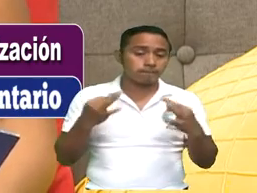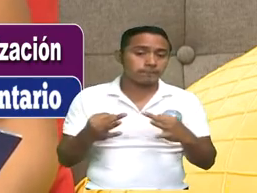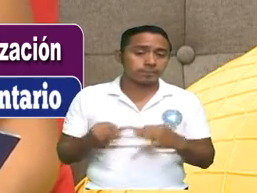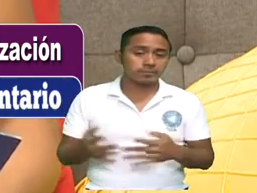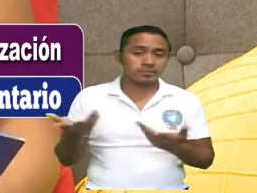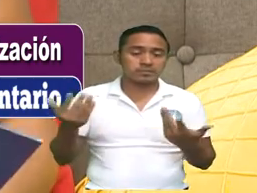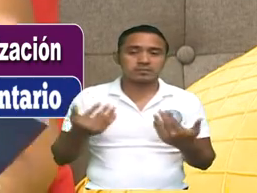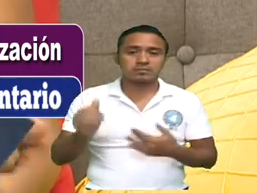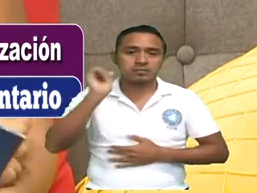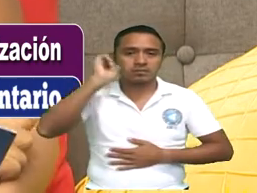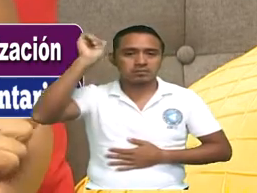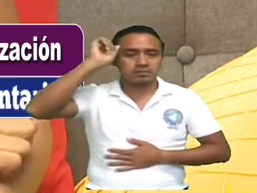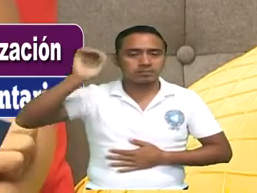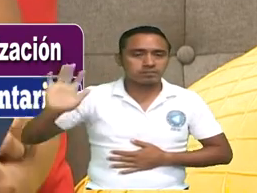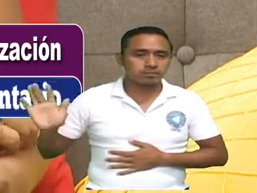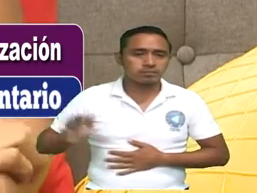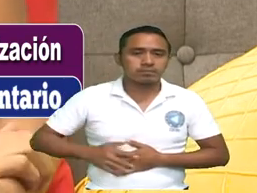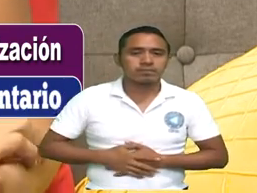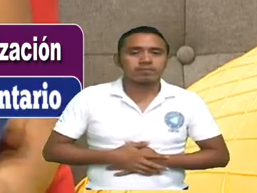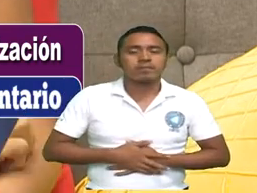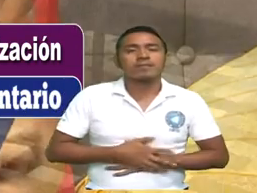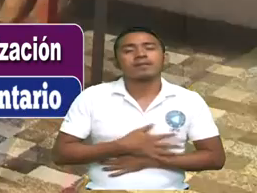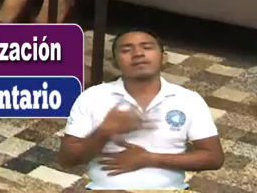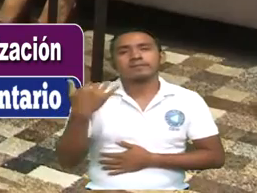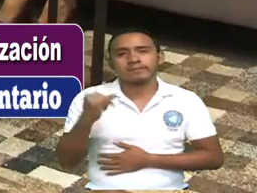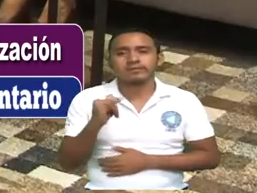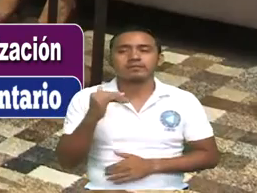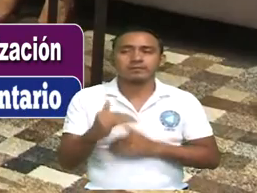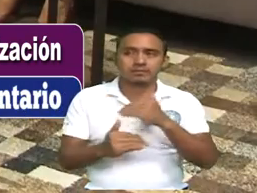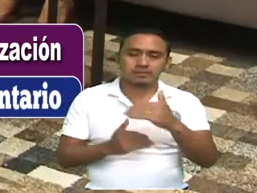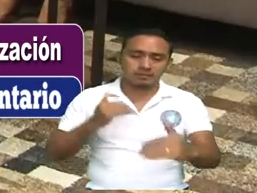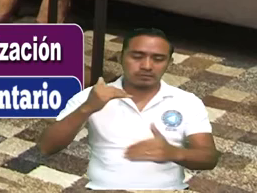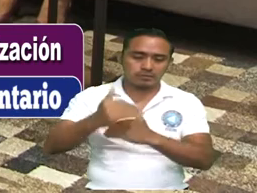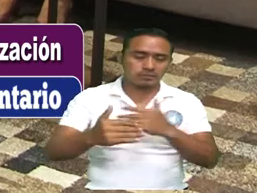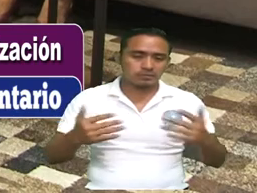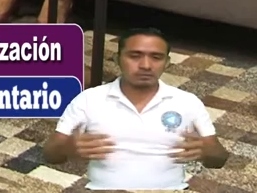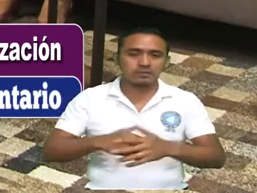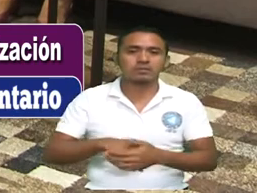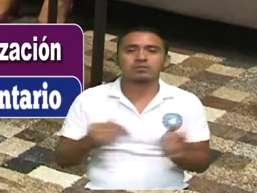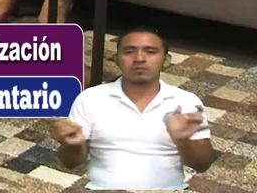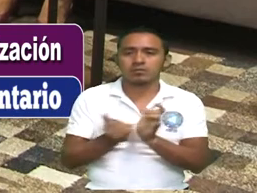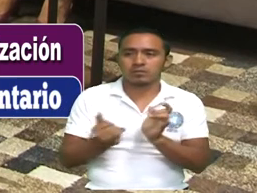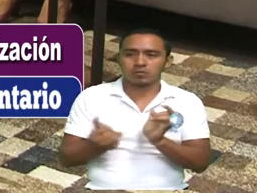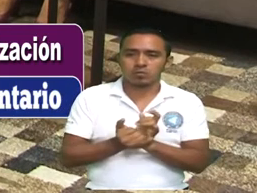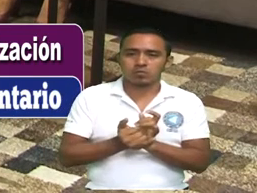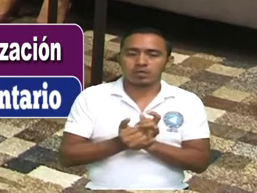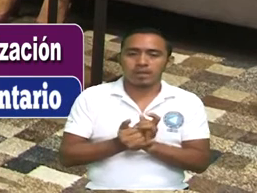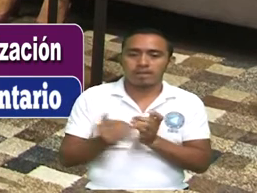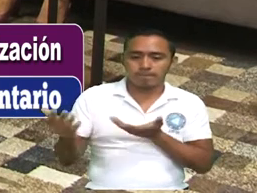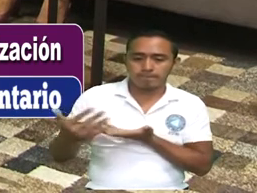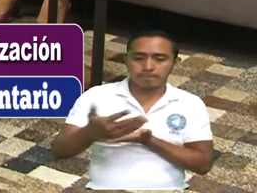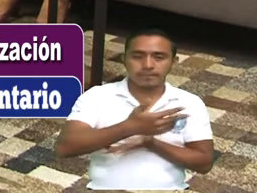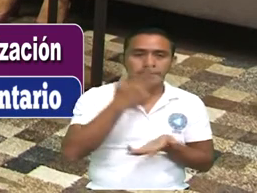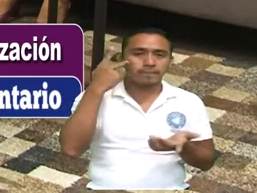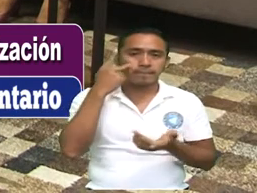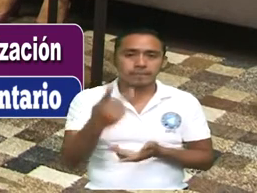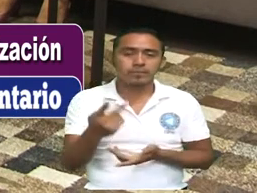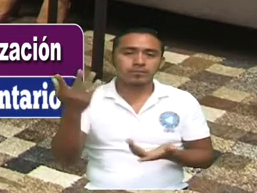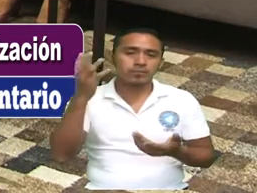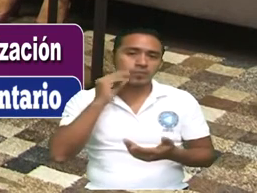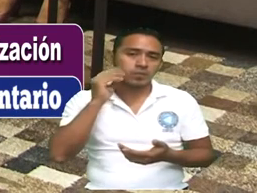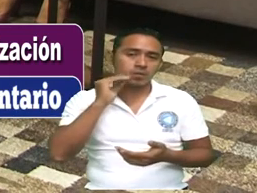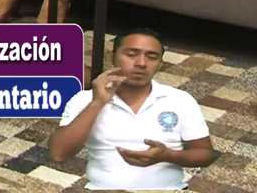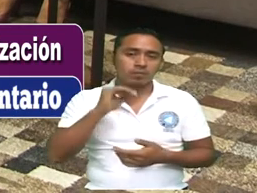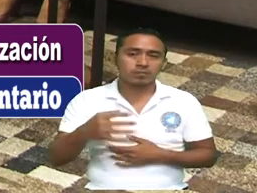de adultos, ¿no? Sí, es que este proceso se fue también retomando, o sea, en las